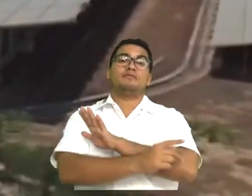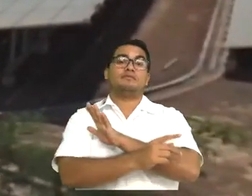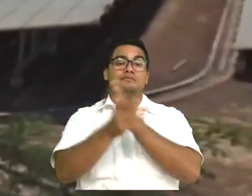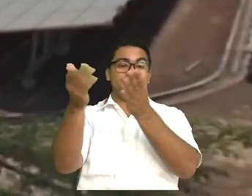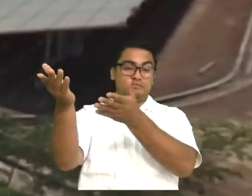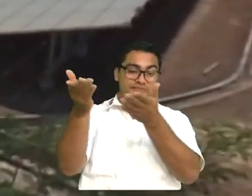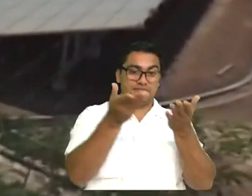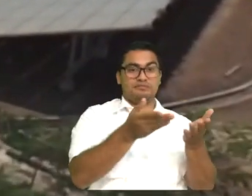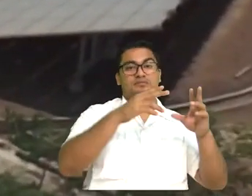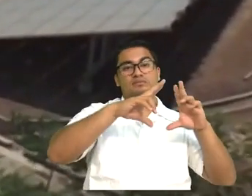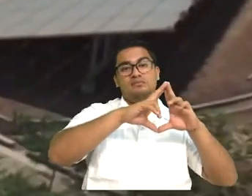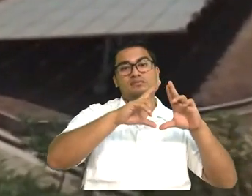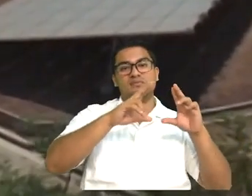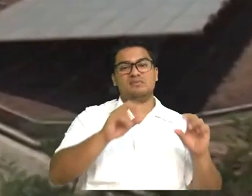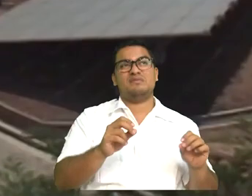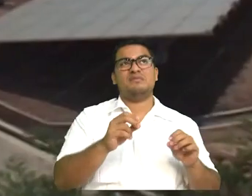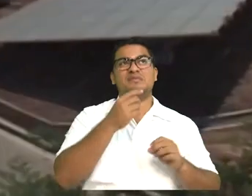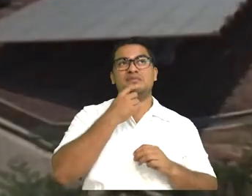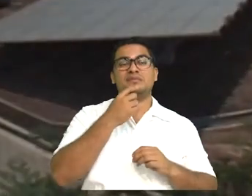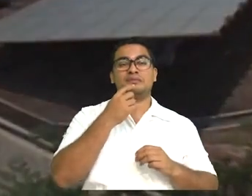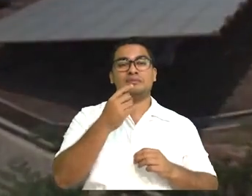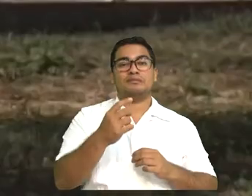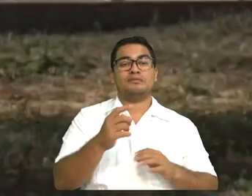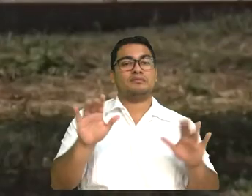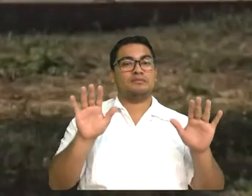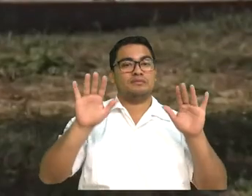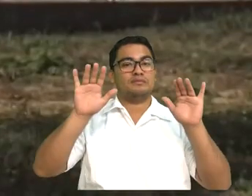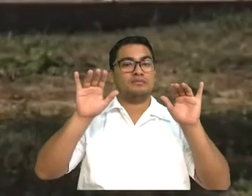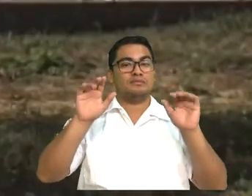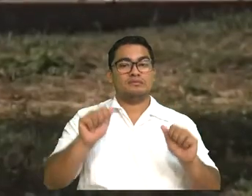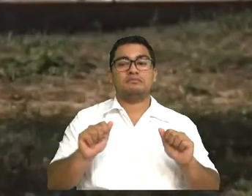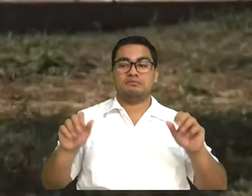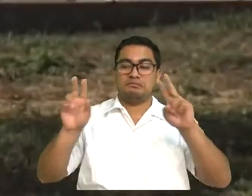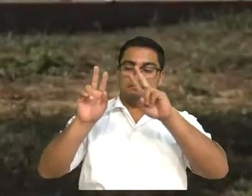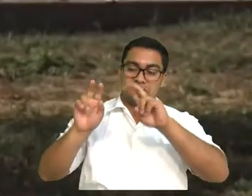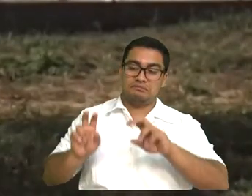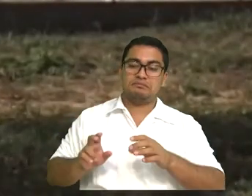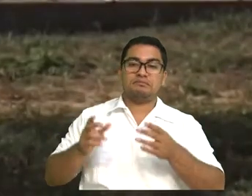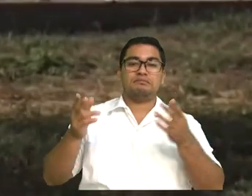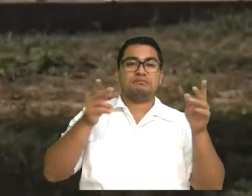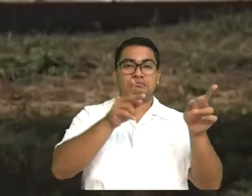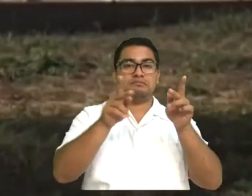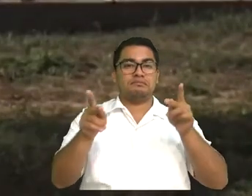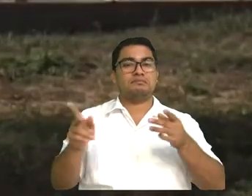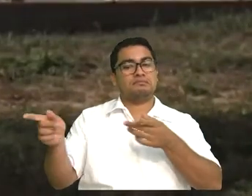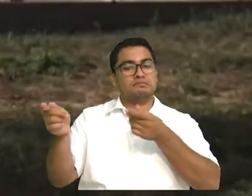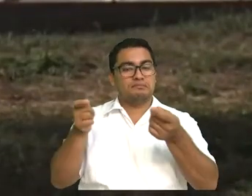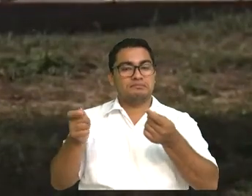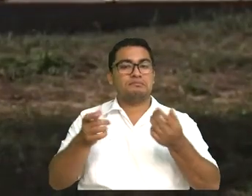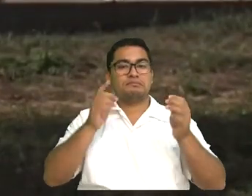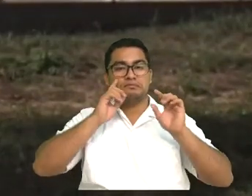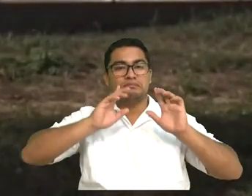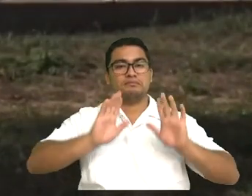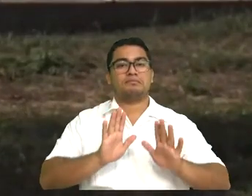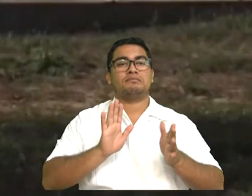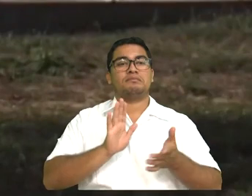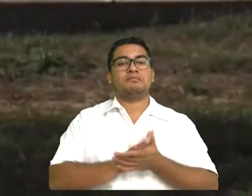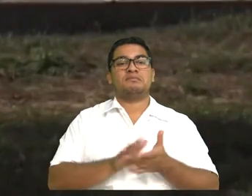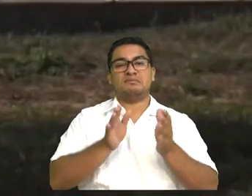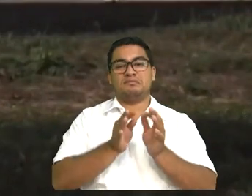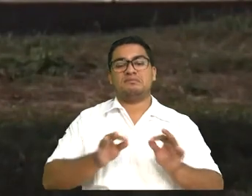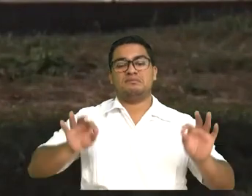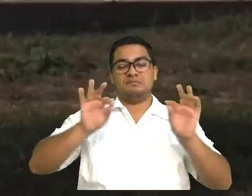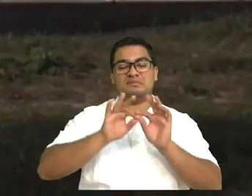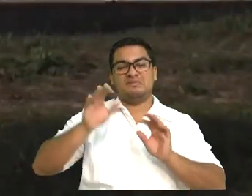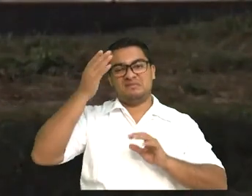del país, están ya revisándose con todo el personal técnico, importante porque ya sabemos que